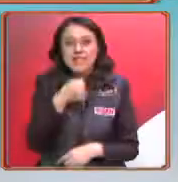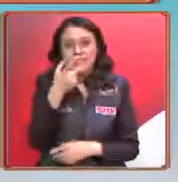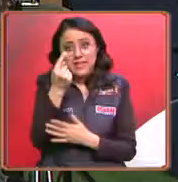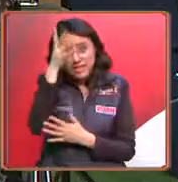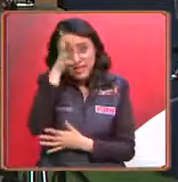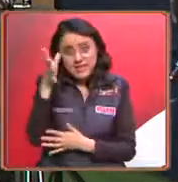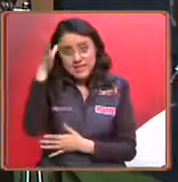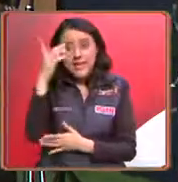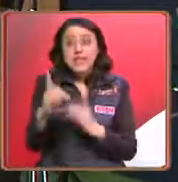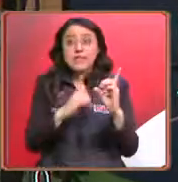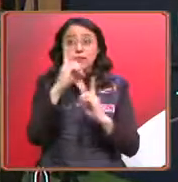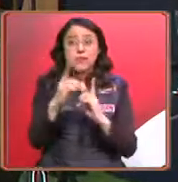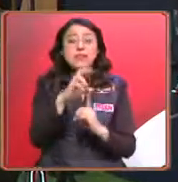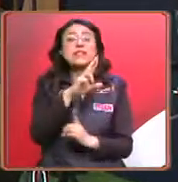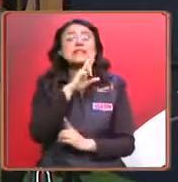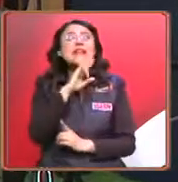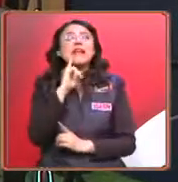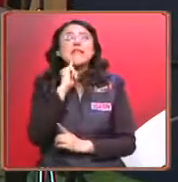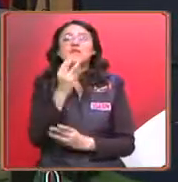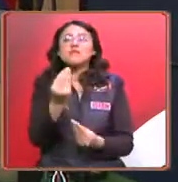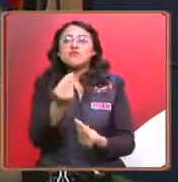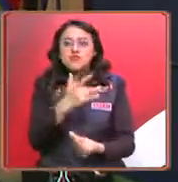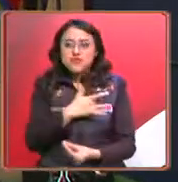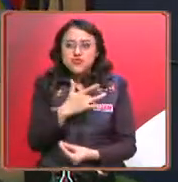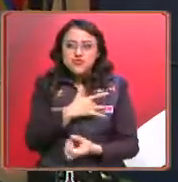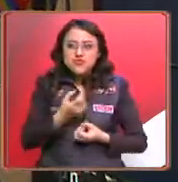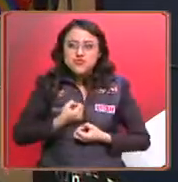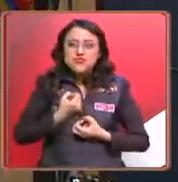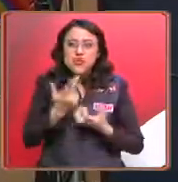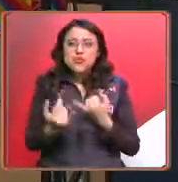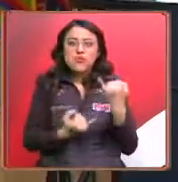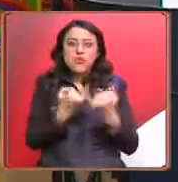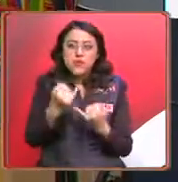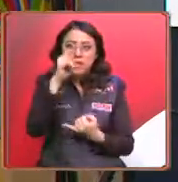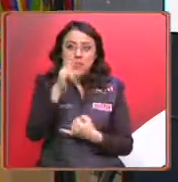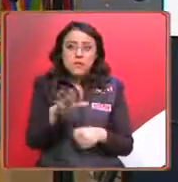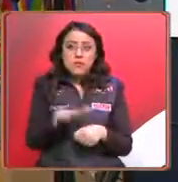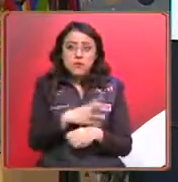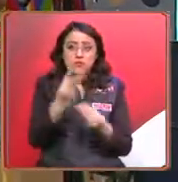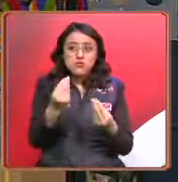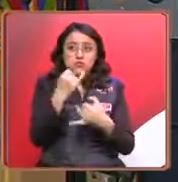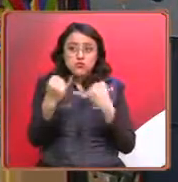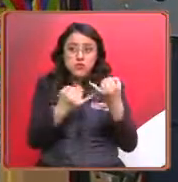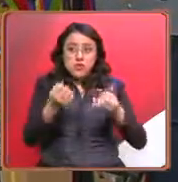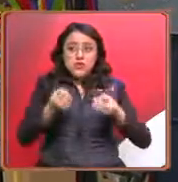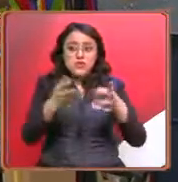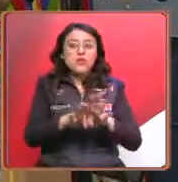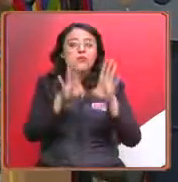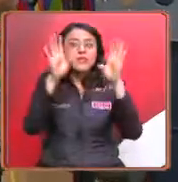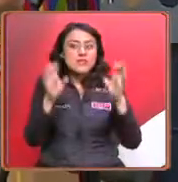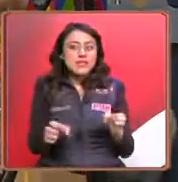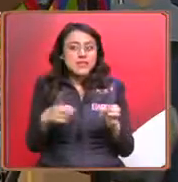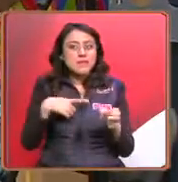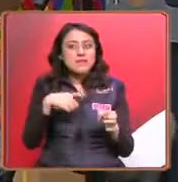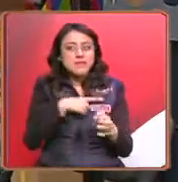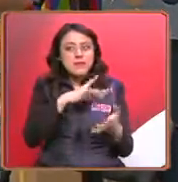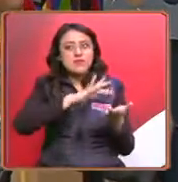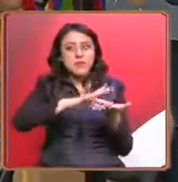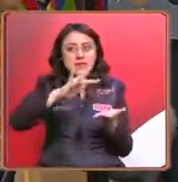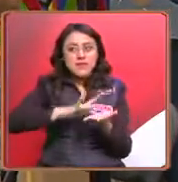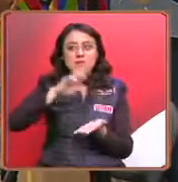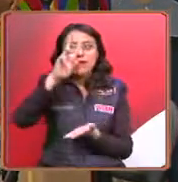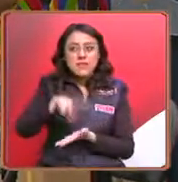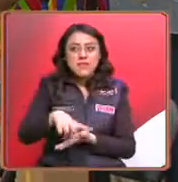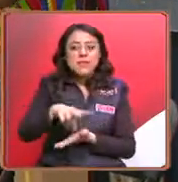Azteca Deportes. Renata está súper entregada y comprometida con Juguetón y nos quedó claro porque traes muchísimos juguetes. ¿Cómo estás? Tuvimos que ayudar, Renata. Oye, sí, de hecho.